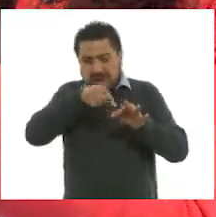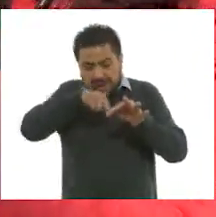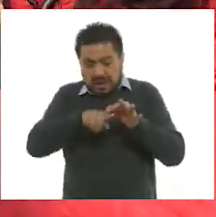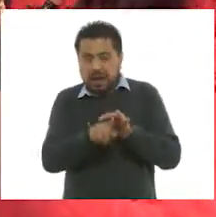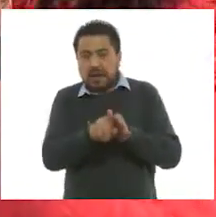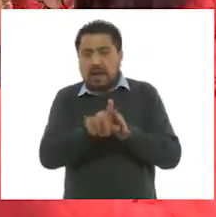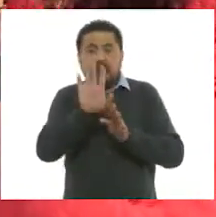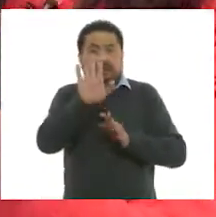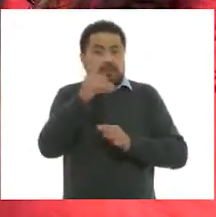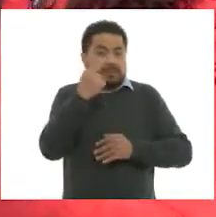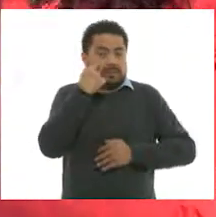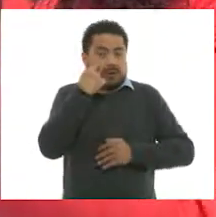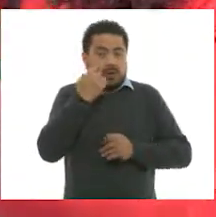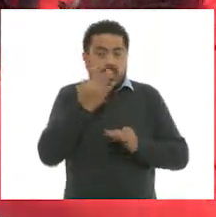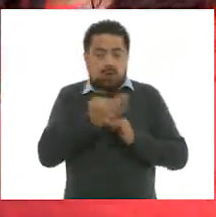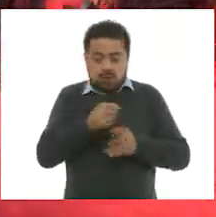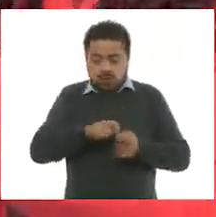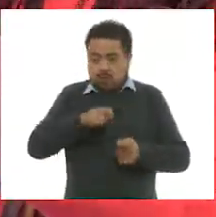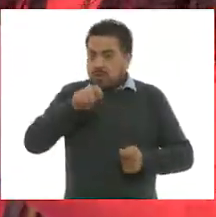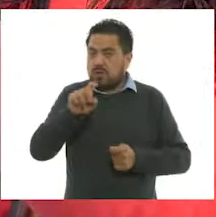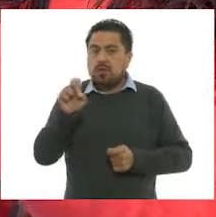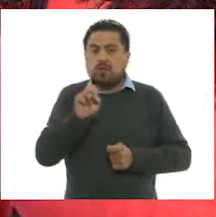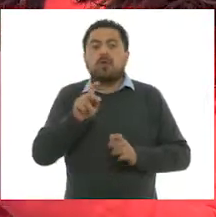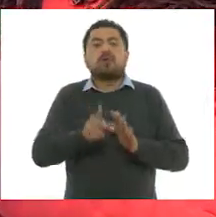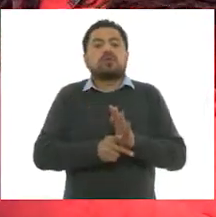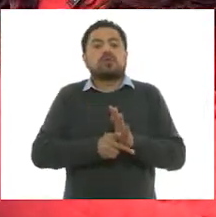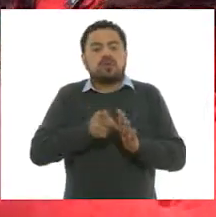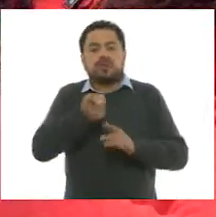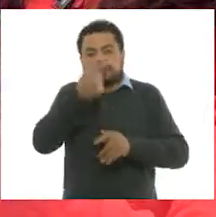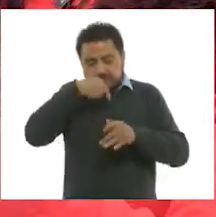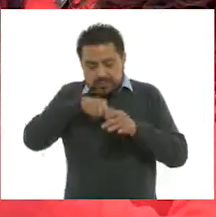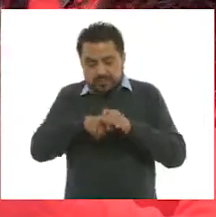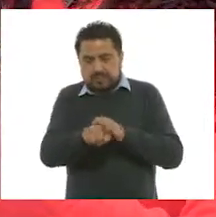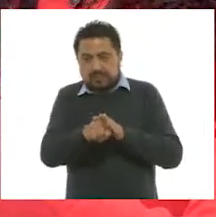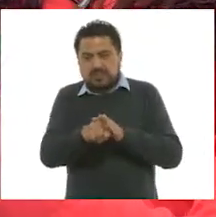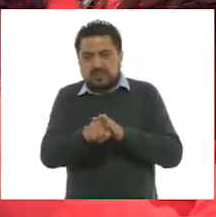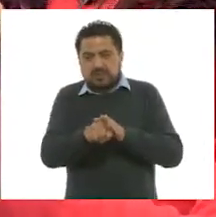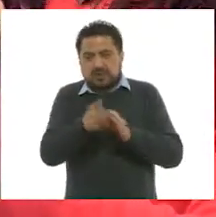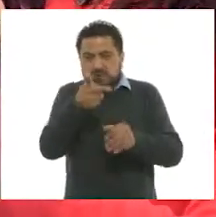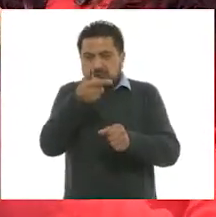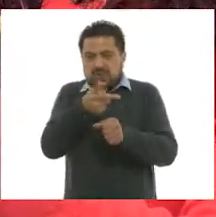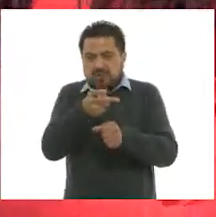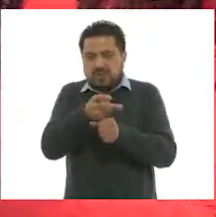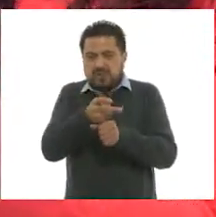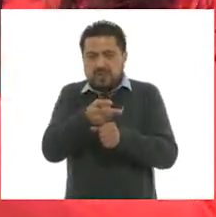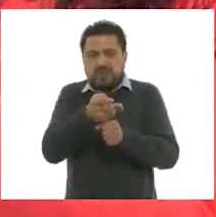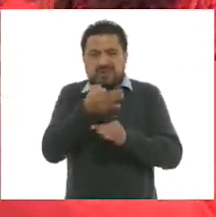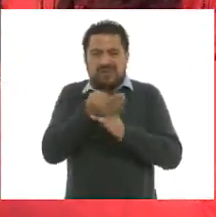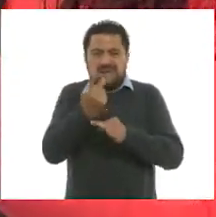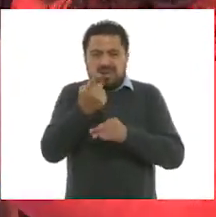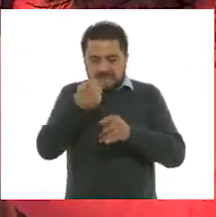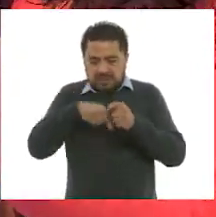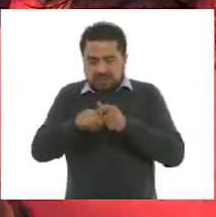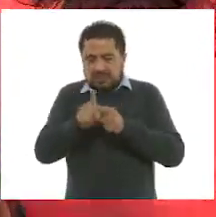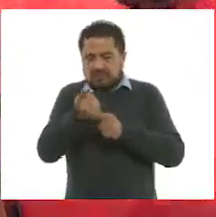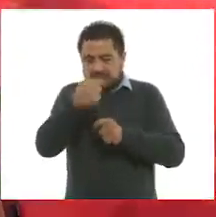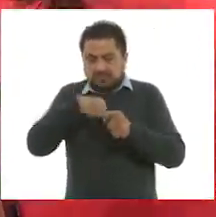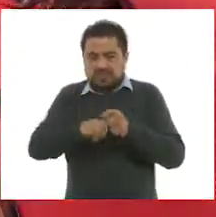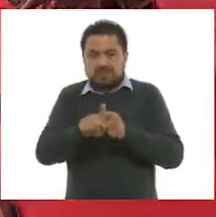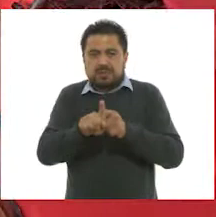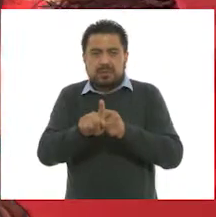pero ojo, aún no estiren. Volvemos a pasar por dentro la punta. Digamos que le dimos dos vueltas y ahora